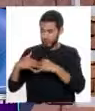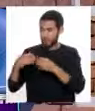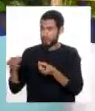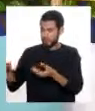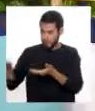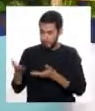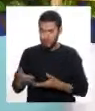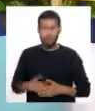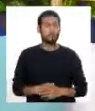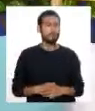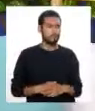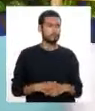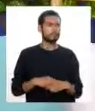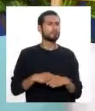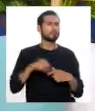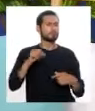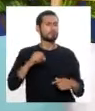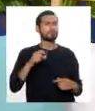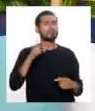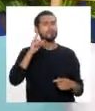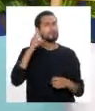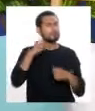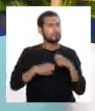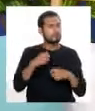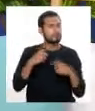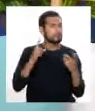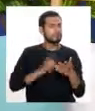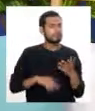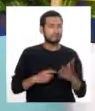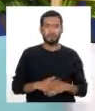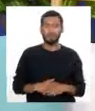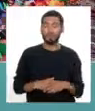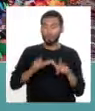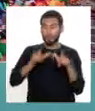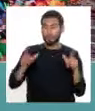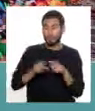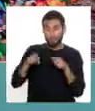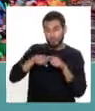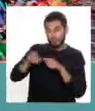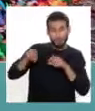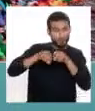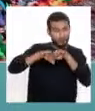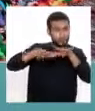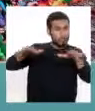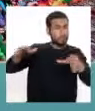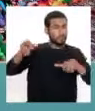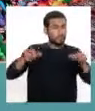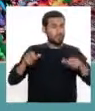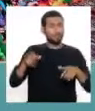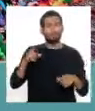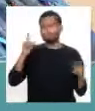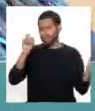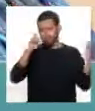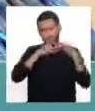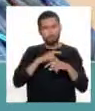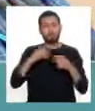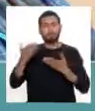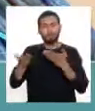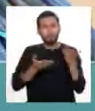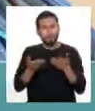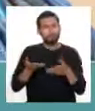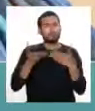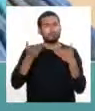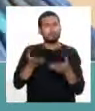Exacto. Uno de los principales problemas era de que en zona rural y rural dispersa es difícil que puedan llegar los servicios de